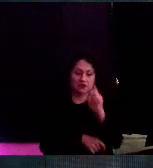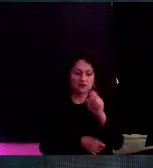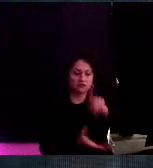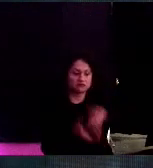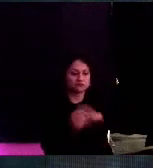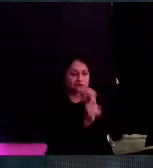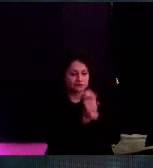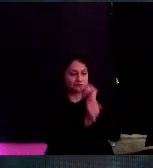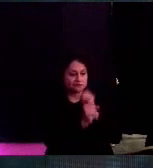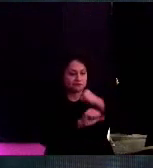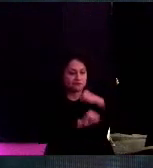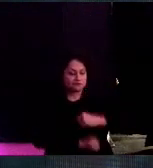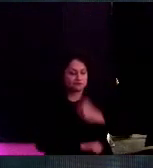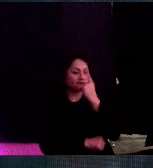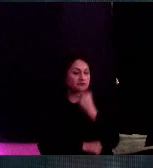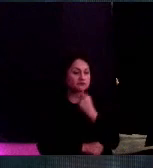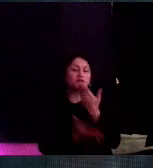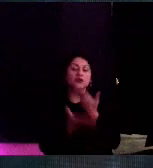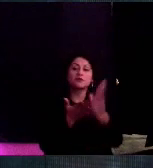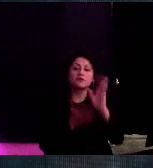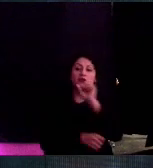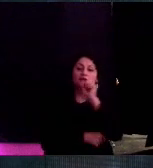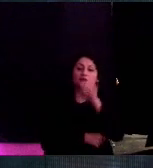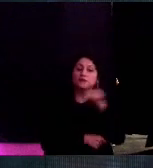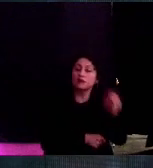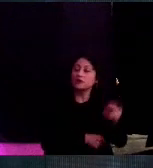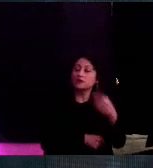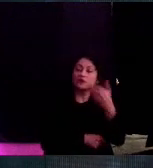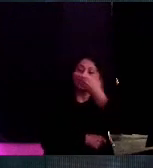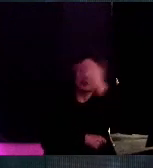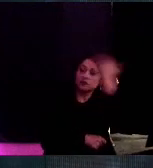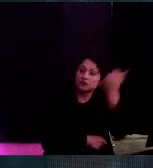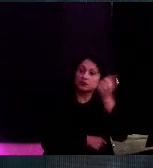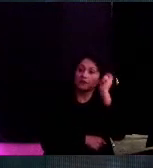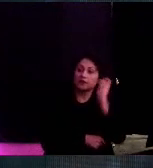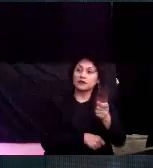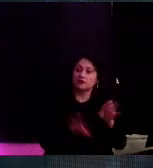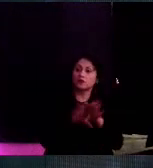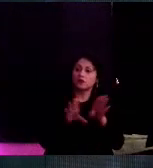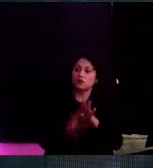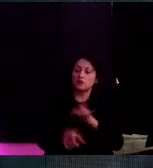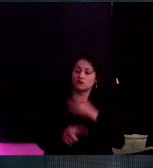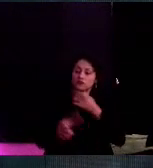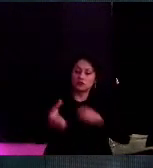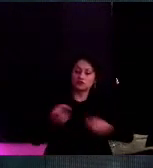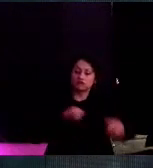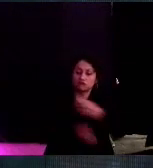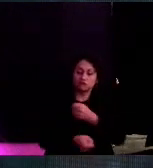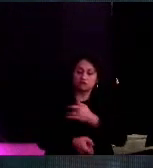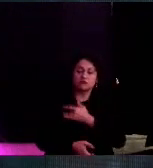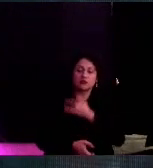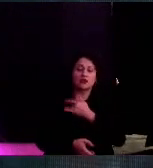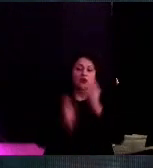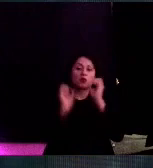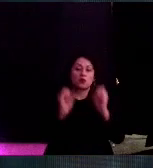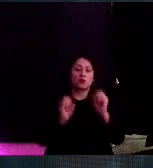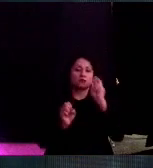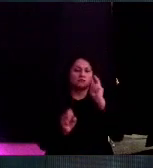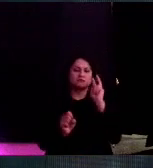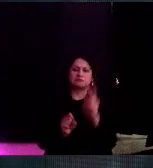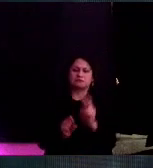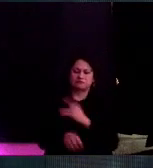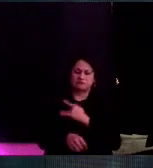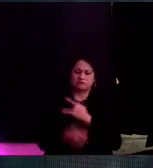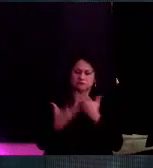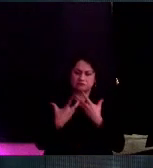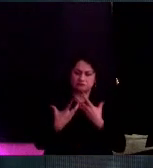investigaciones, además de falta de capacidad, de empatía, de sensibilidad,